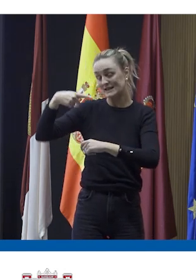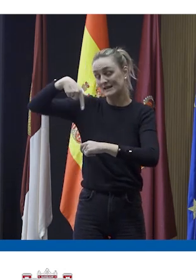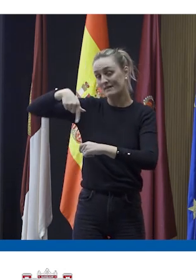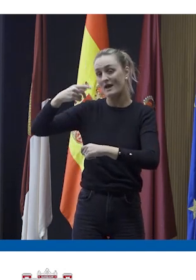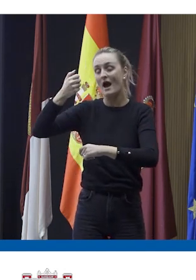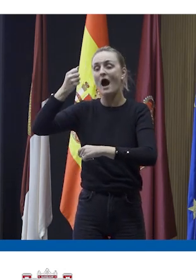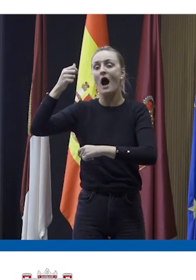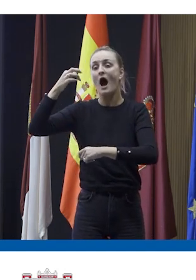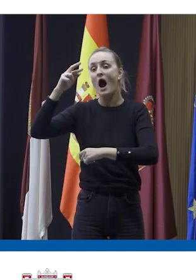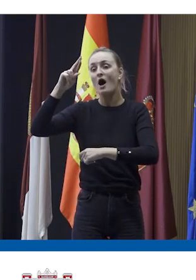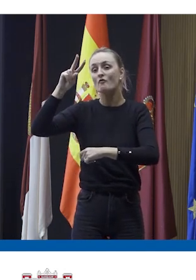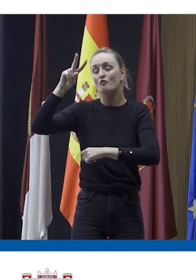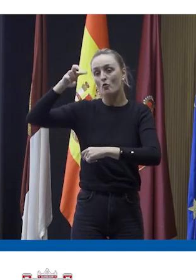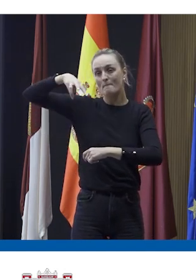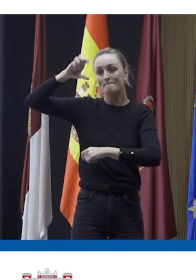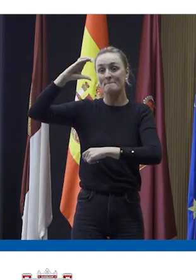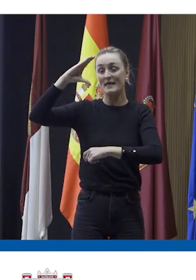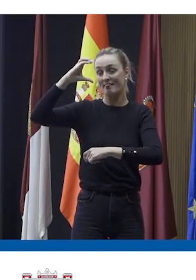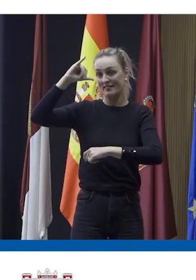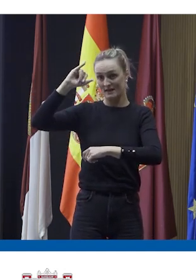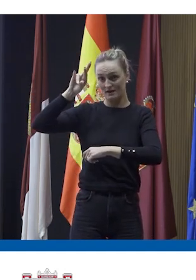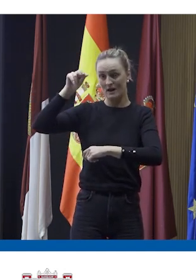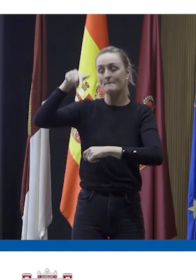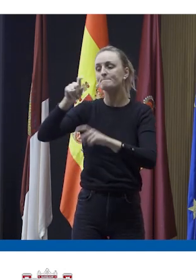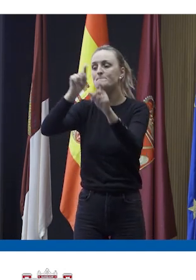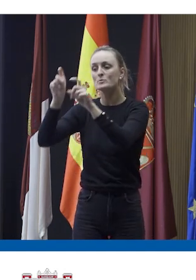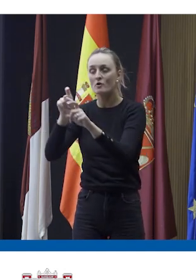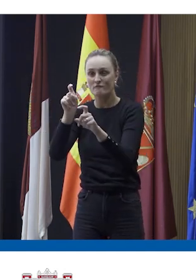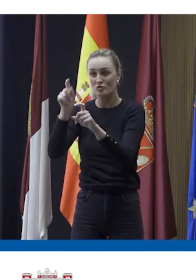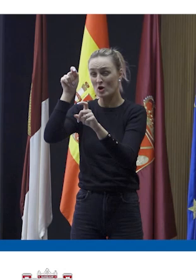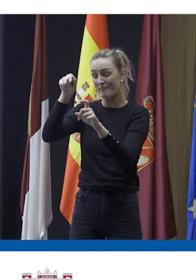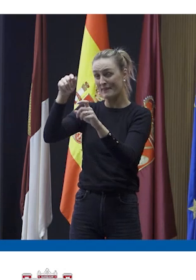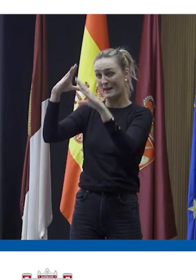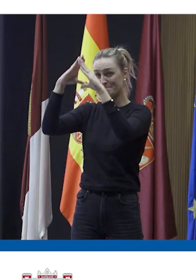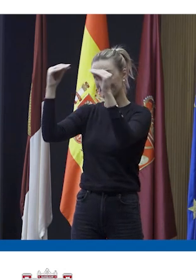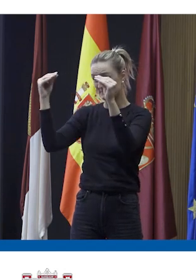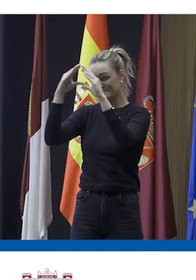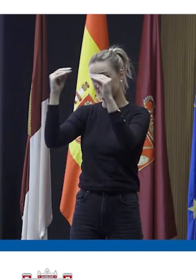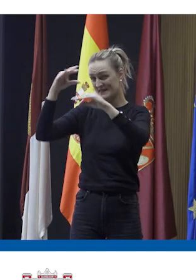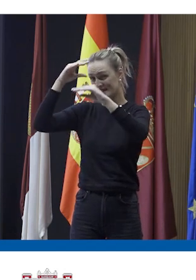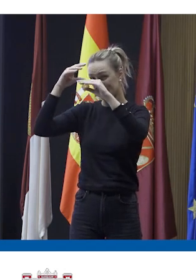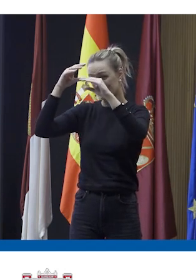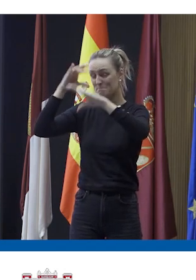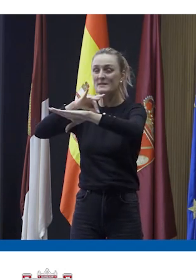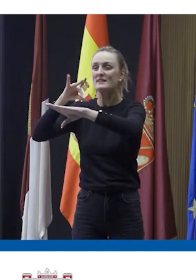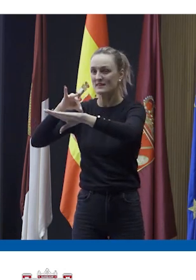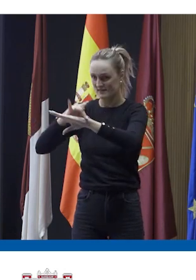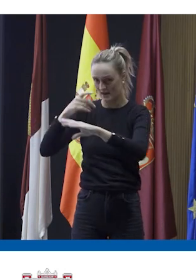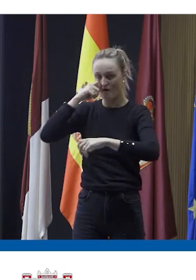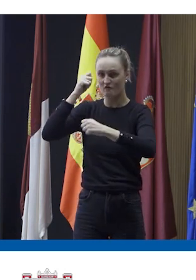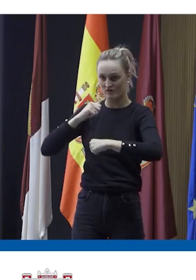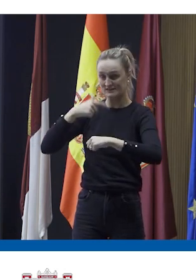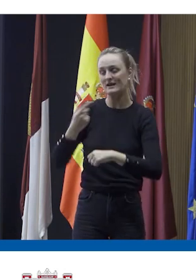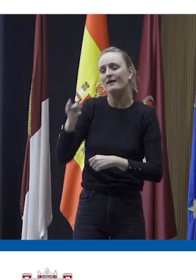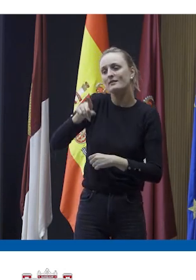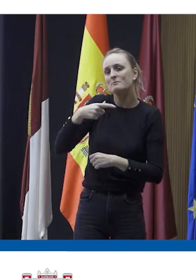SERMEF, la Asociación de Profesores Universitarios de Medicina Física y también de Rehabilitación, y tiene la